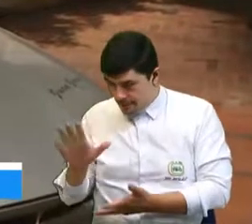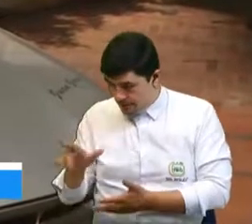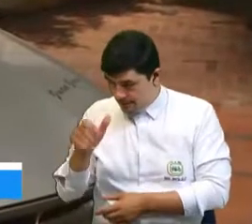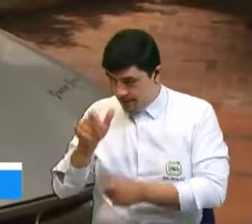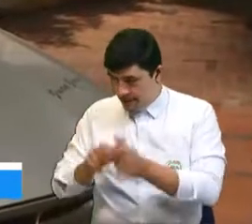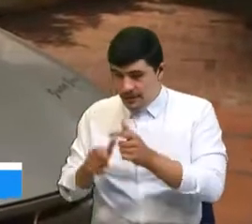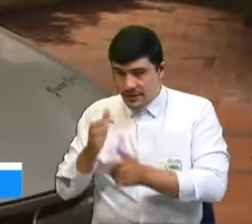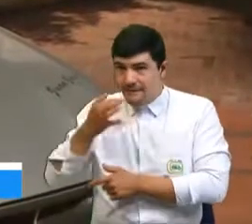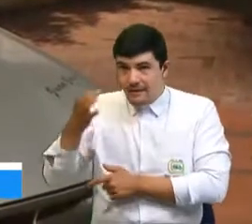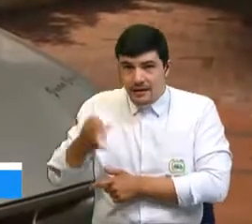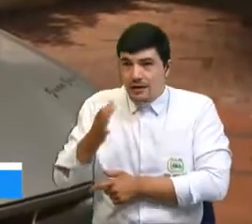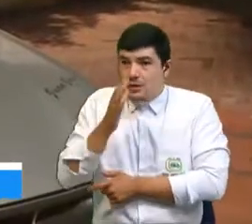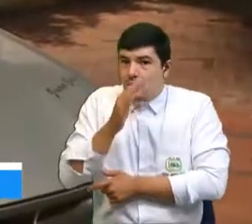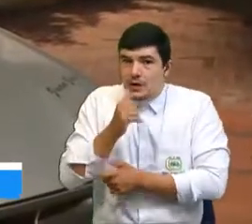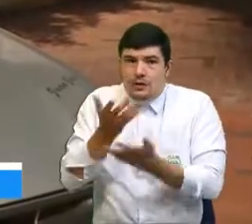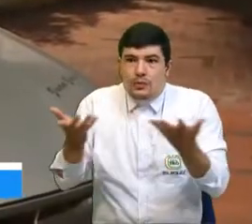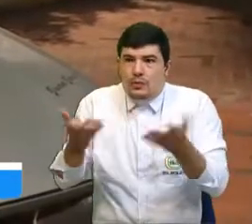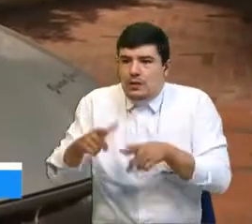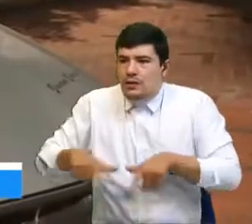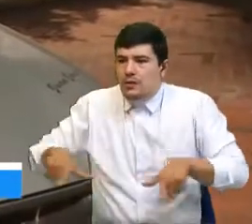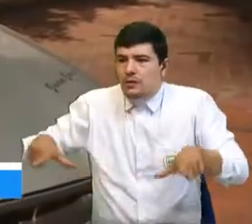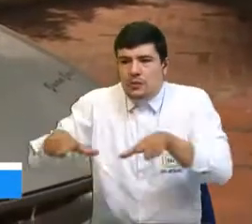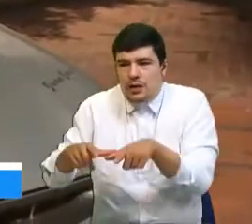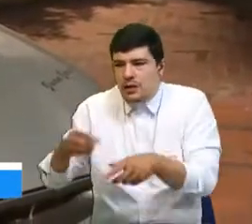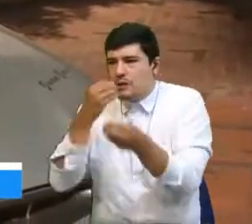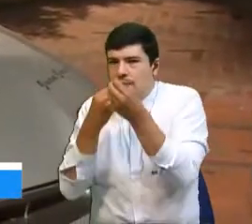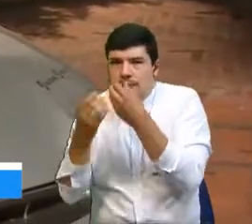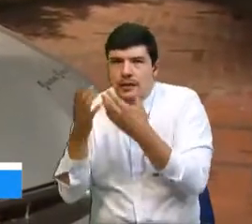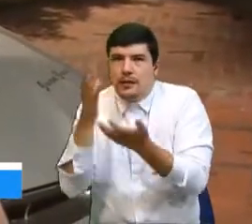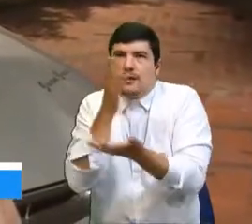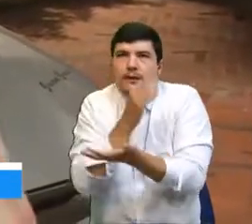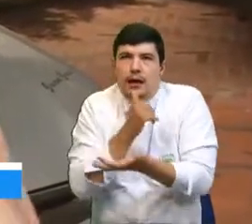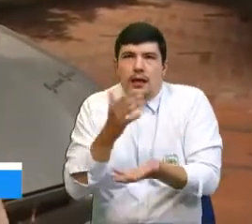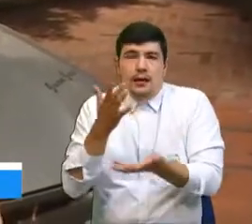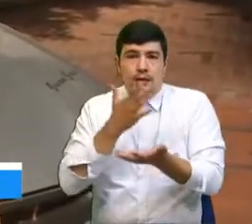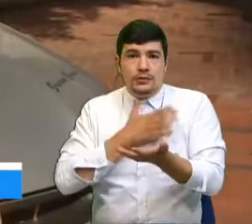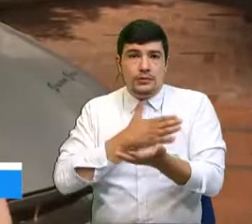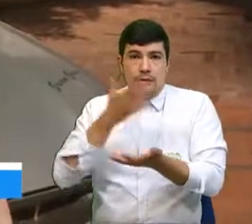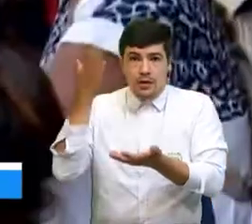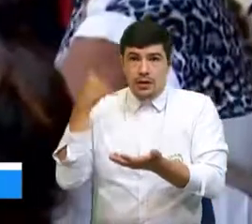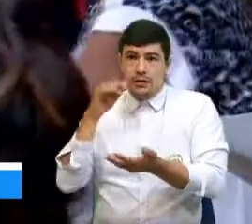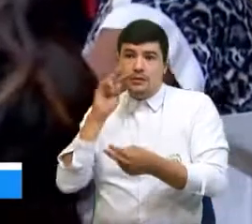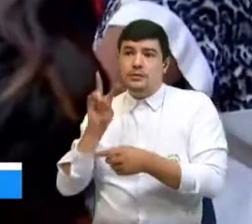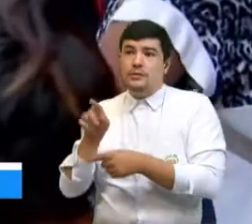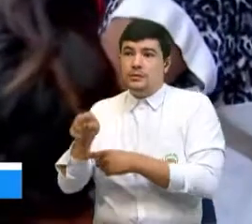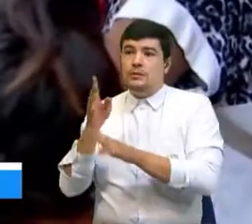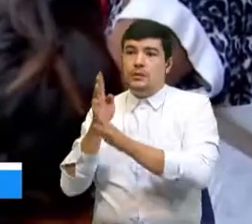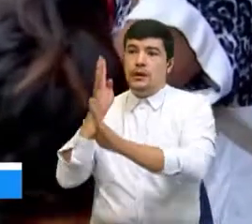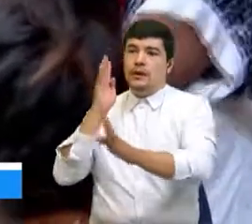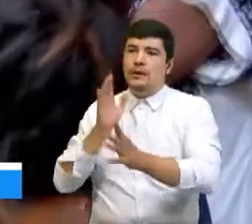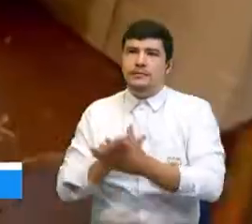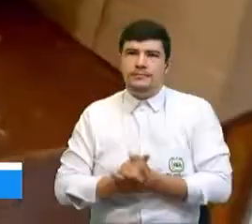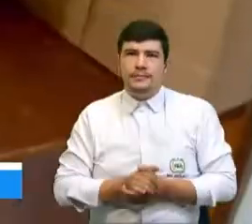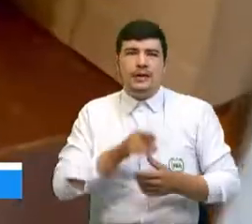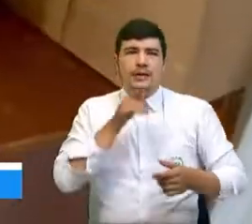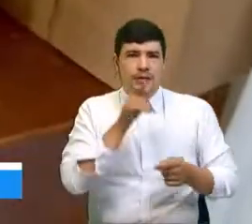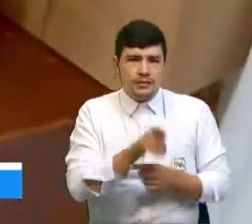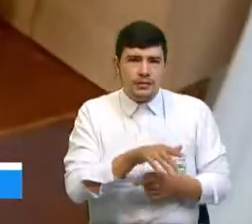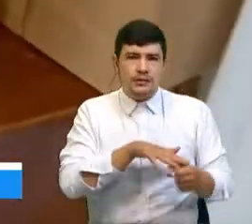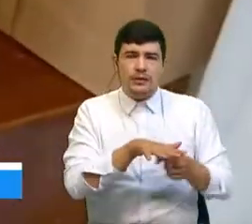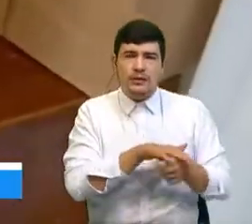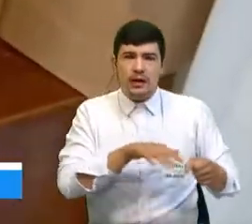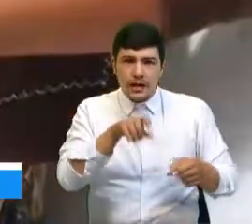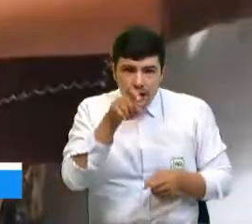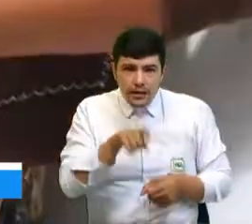donde comer nada yo he visto que ante esta circunstancia se debe buscar